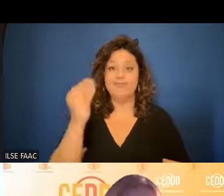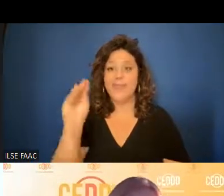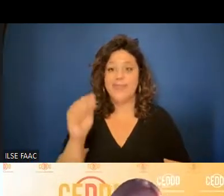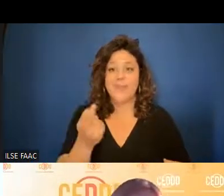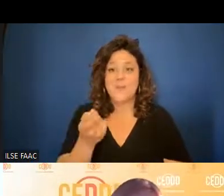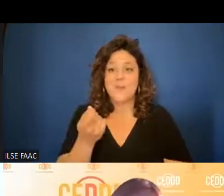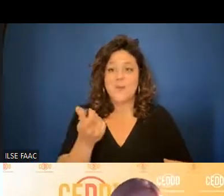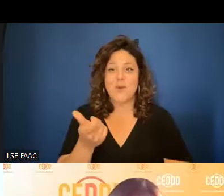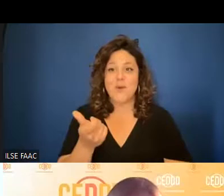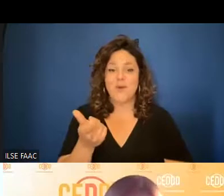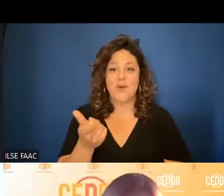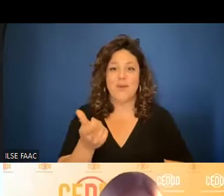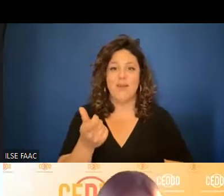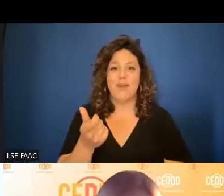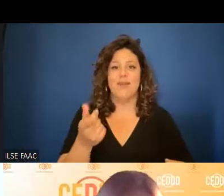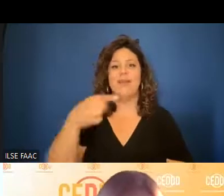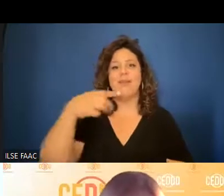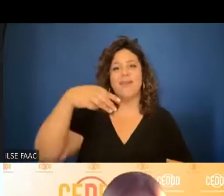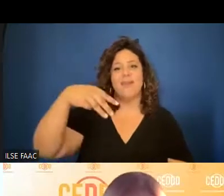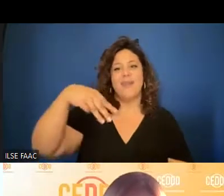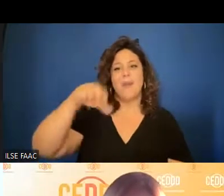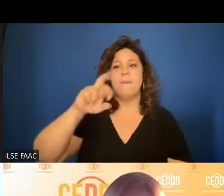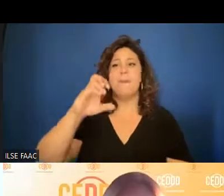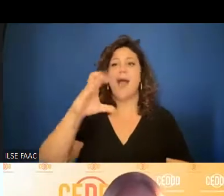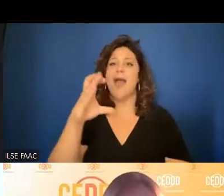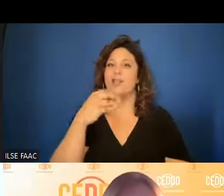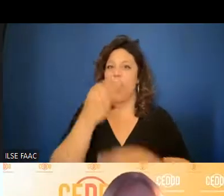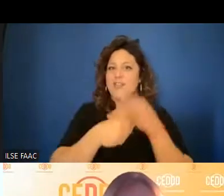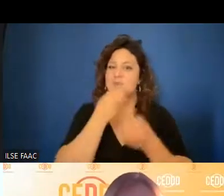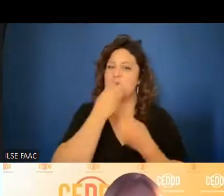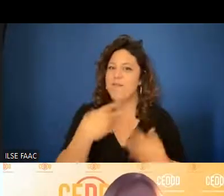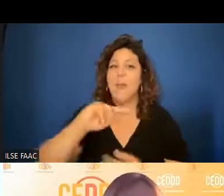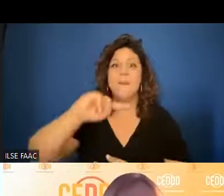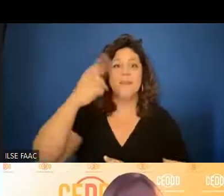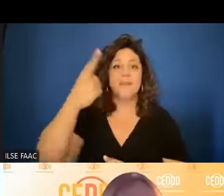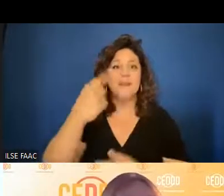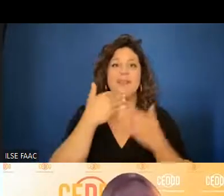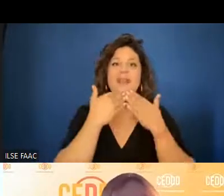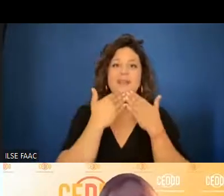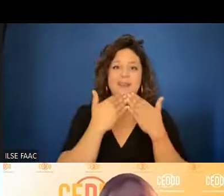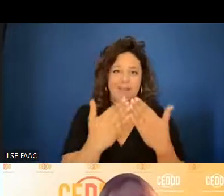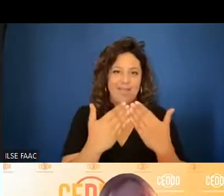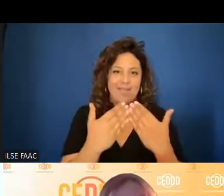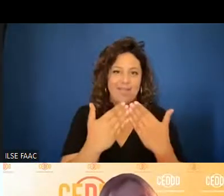es mentira, la última pregunta que va referido al ámbito